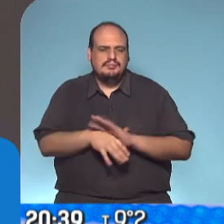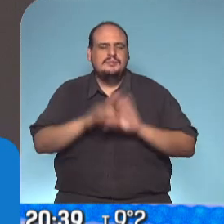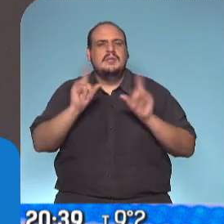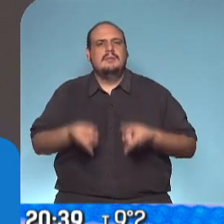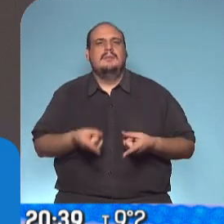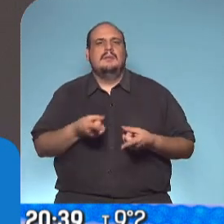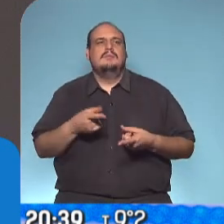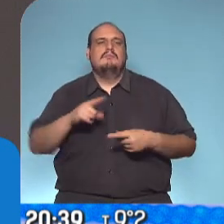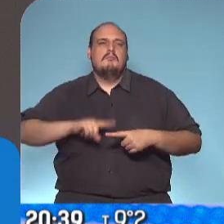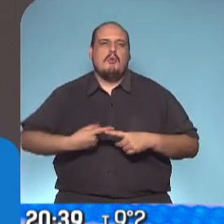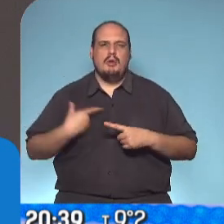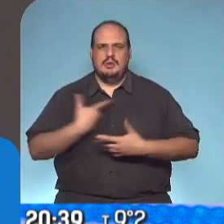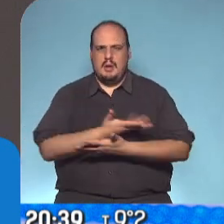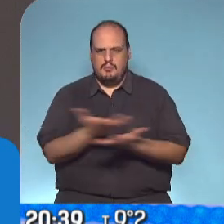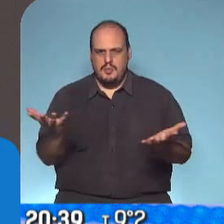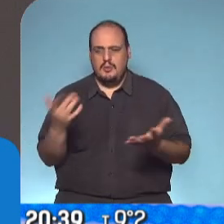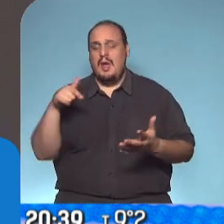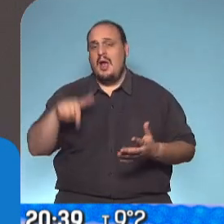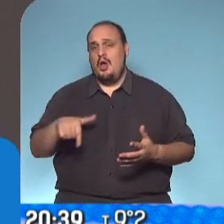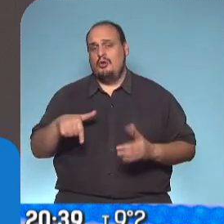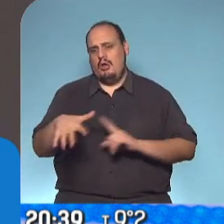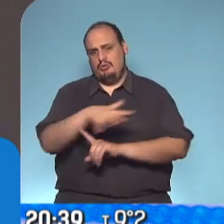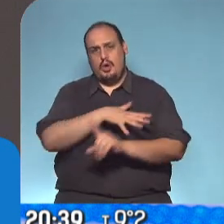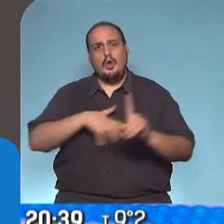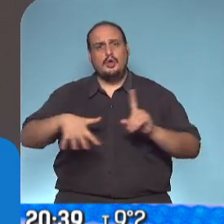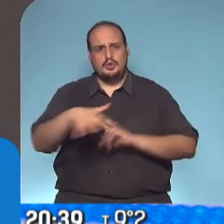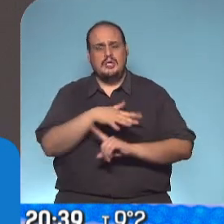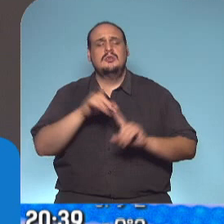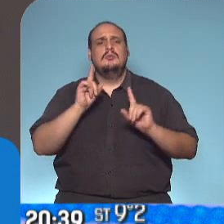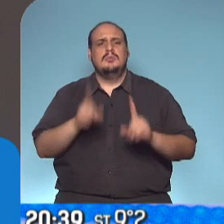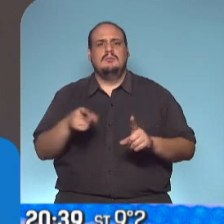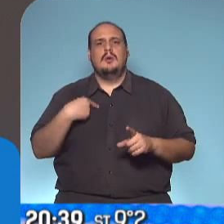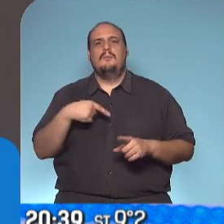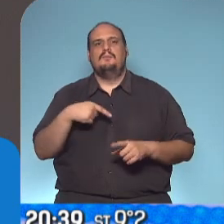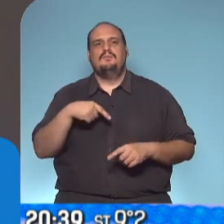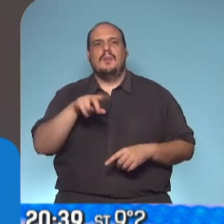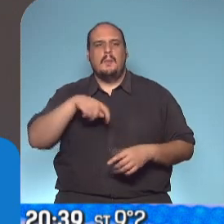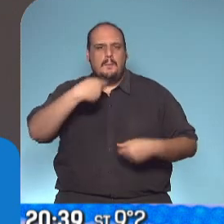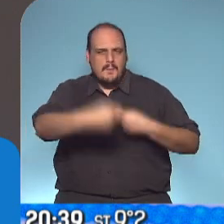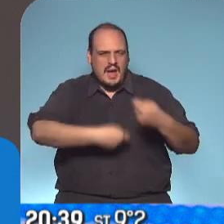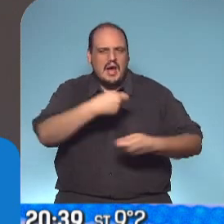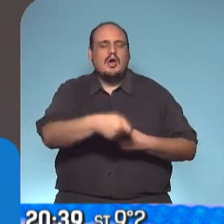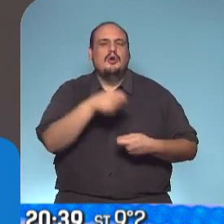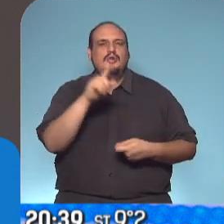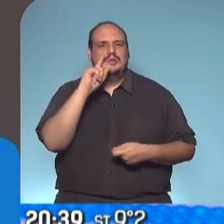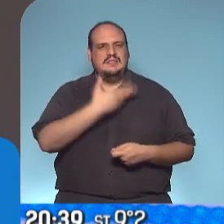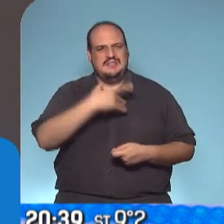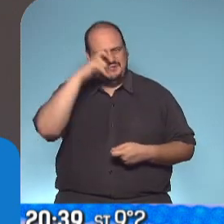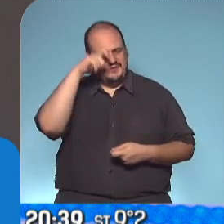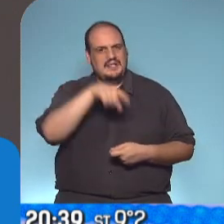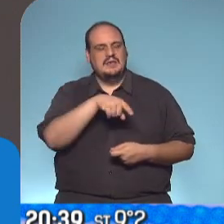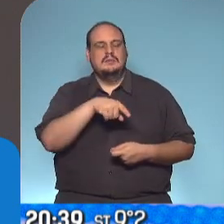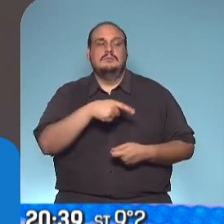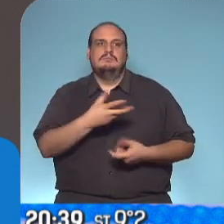y en este contexto estamos transcurriendo aún el segundo cronograma del pago del ingreso familiar de emergencia, que es una ayuda económica